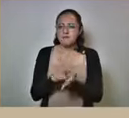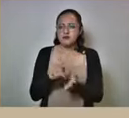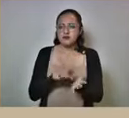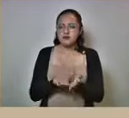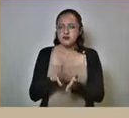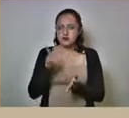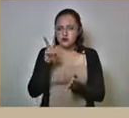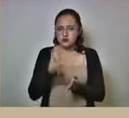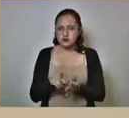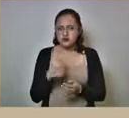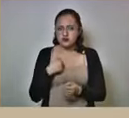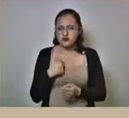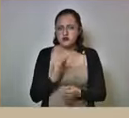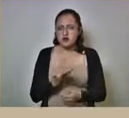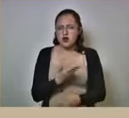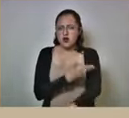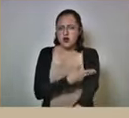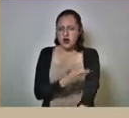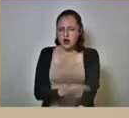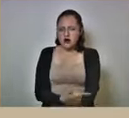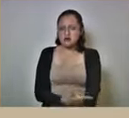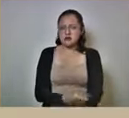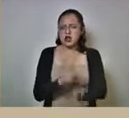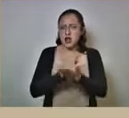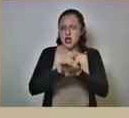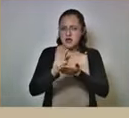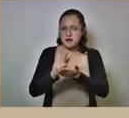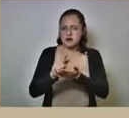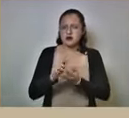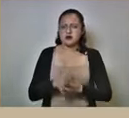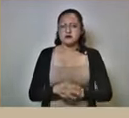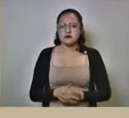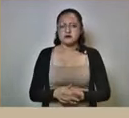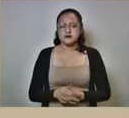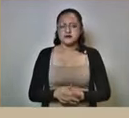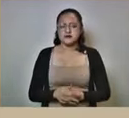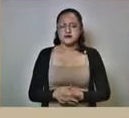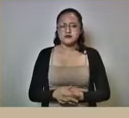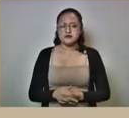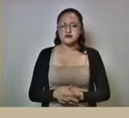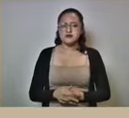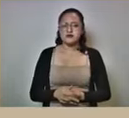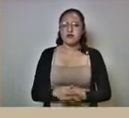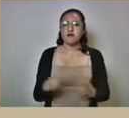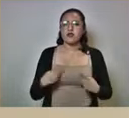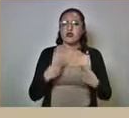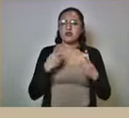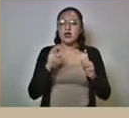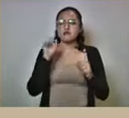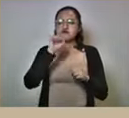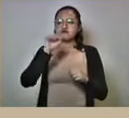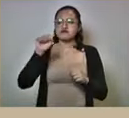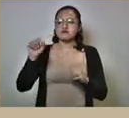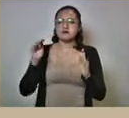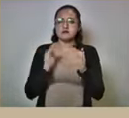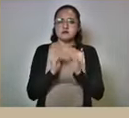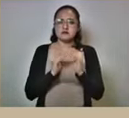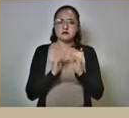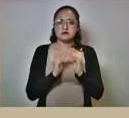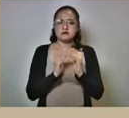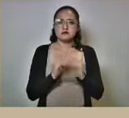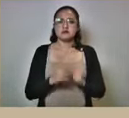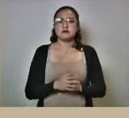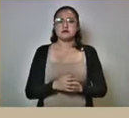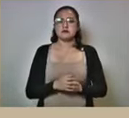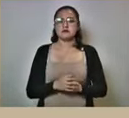honrado, honesto, transparente. Se entrega en los domicilios,